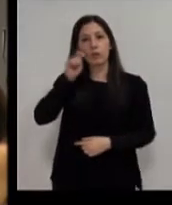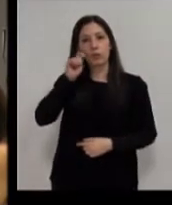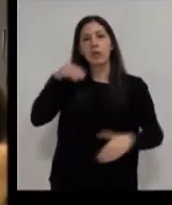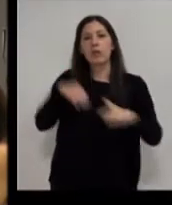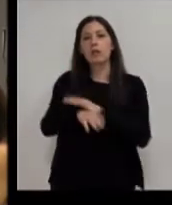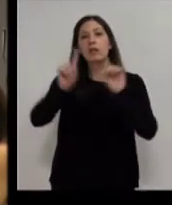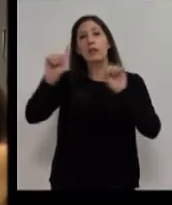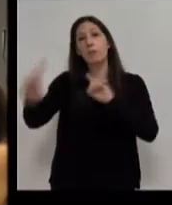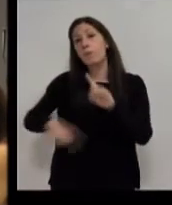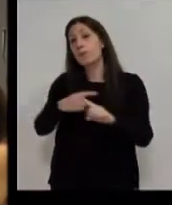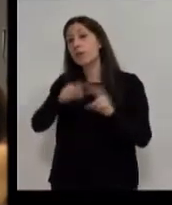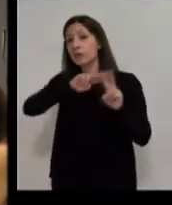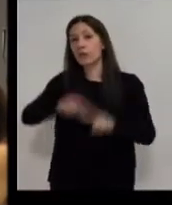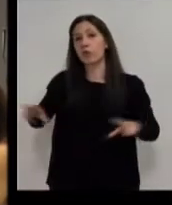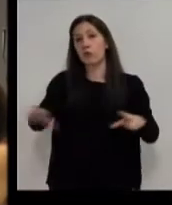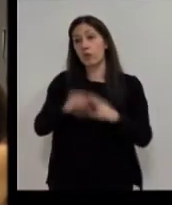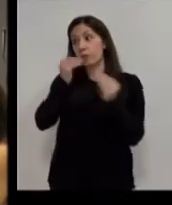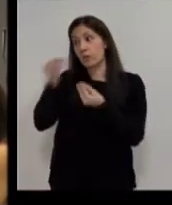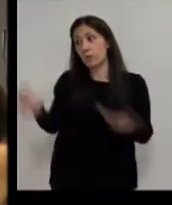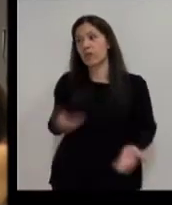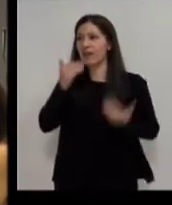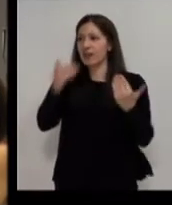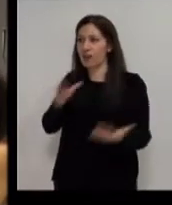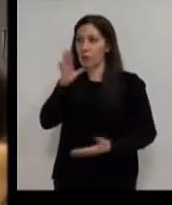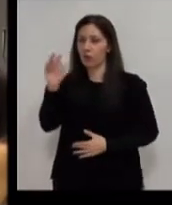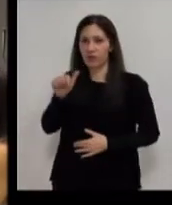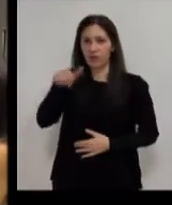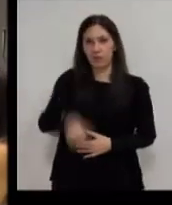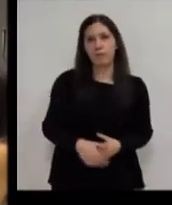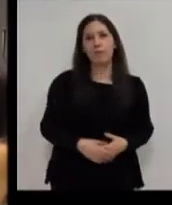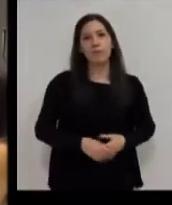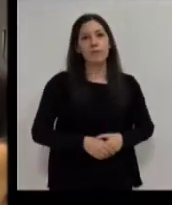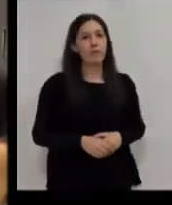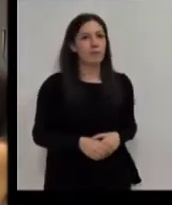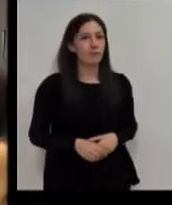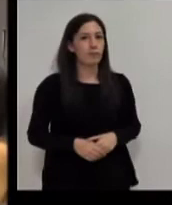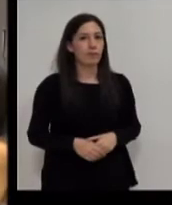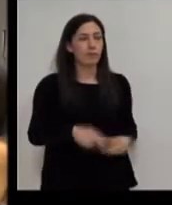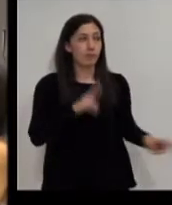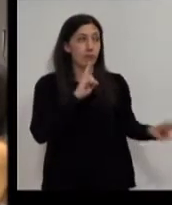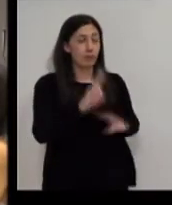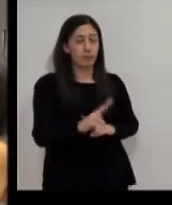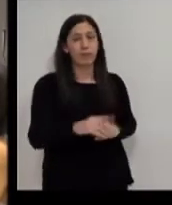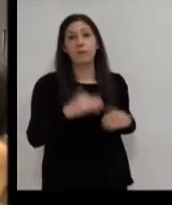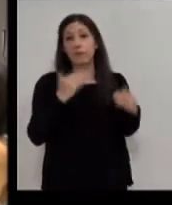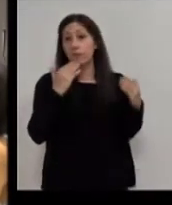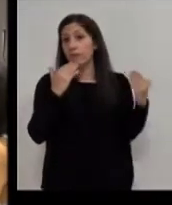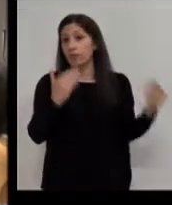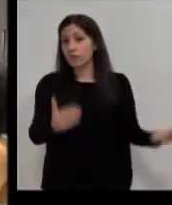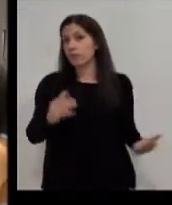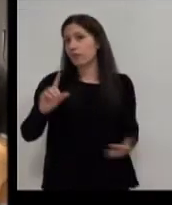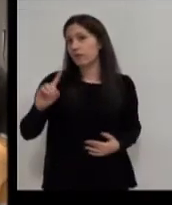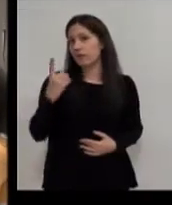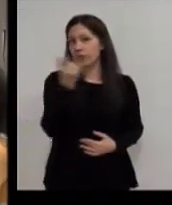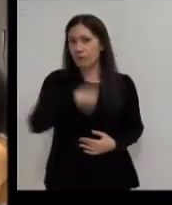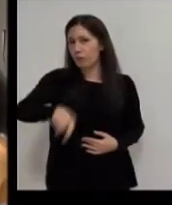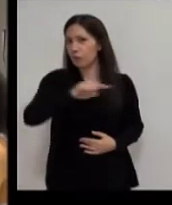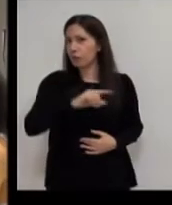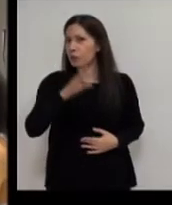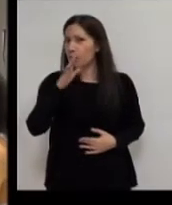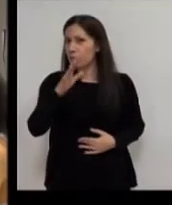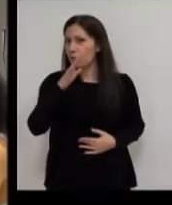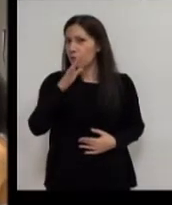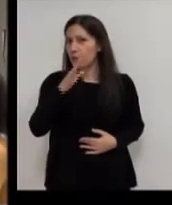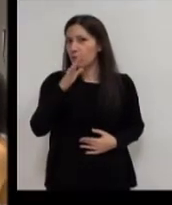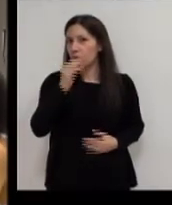turismo accesible y la investigación social. Bienvenida y muchas gracias, Elena, por estar aquí. Hola,